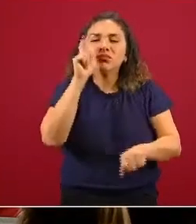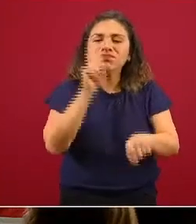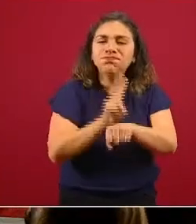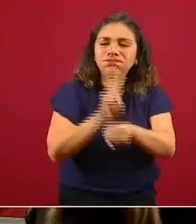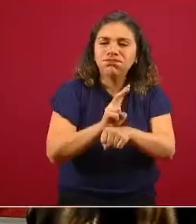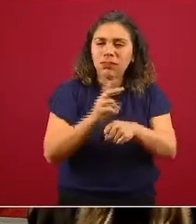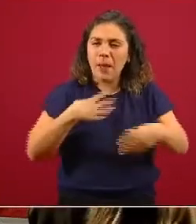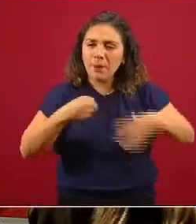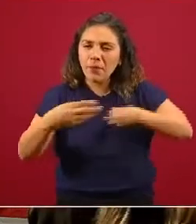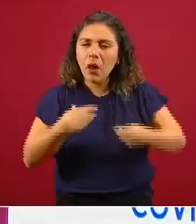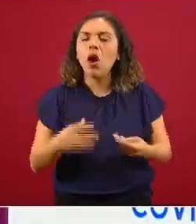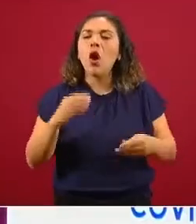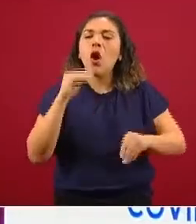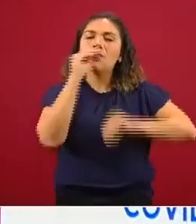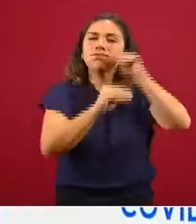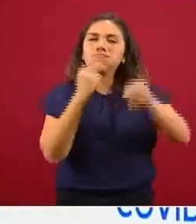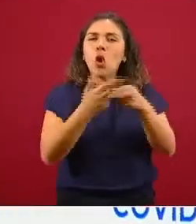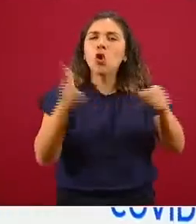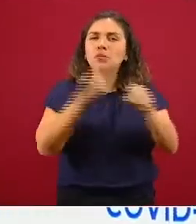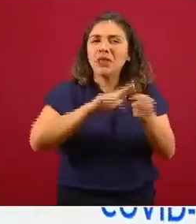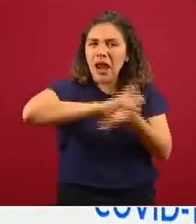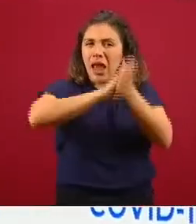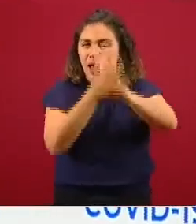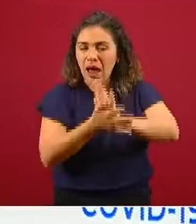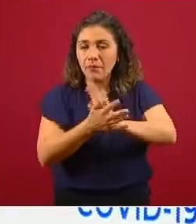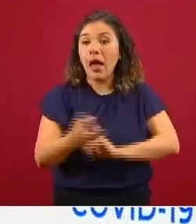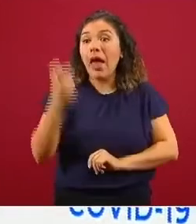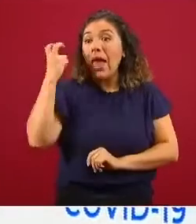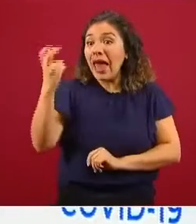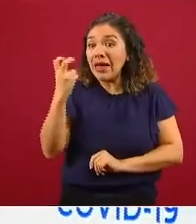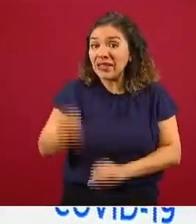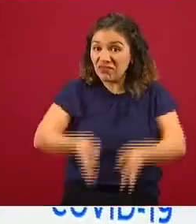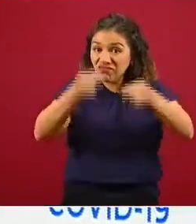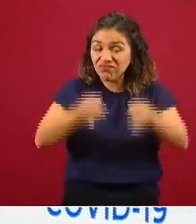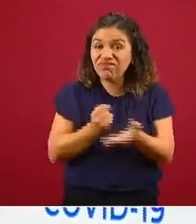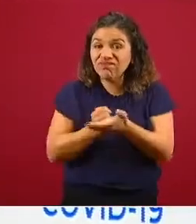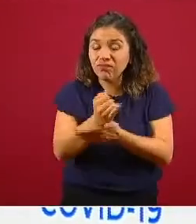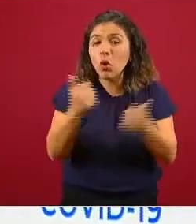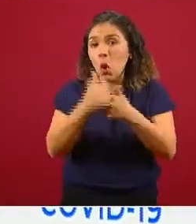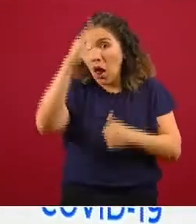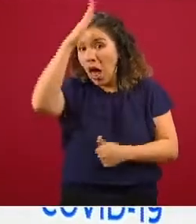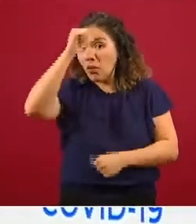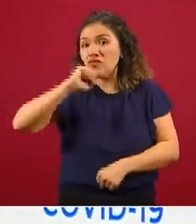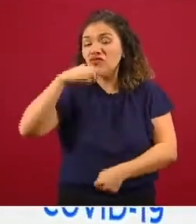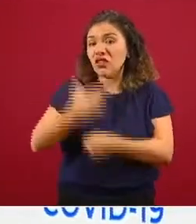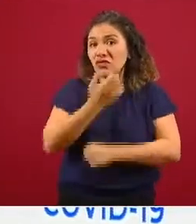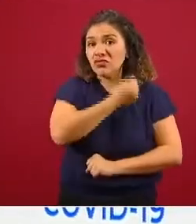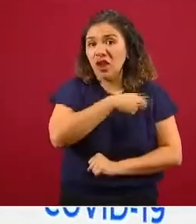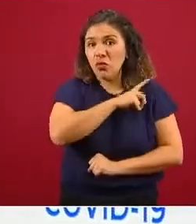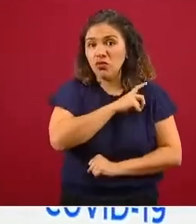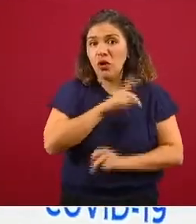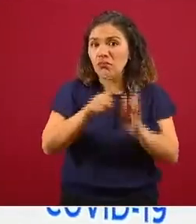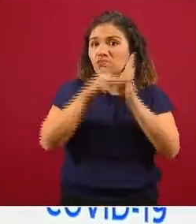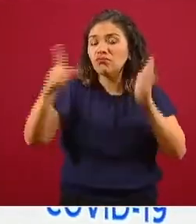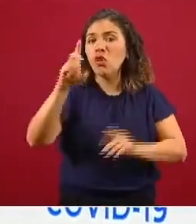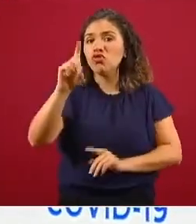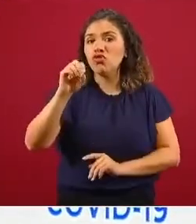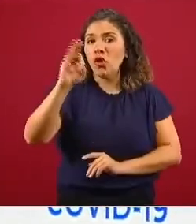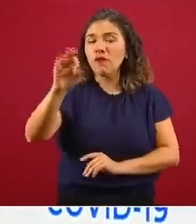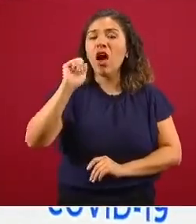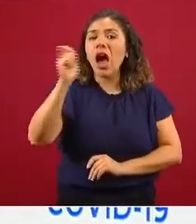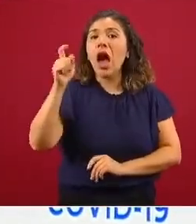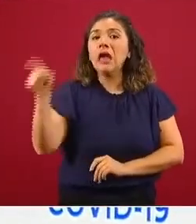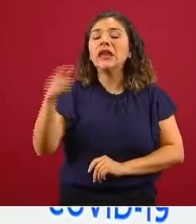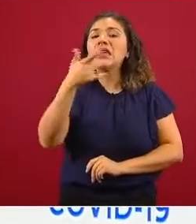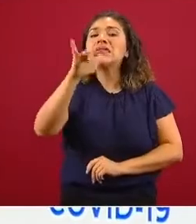la reconversión hospitalaria, por cierto, formalmente, por acuerdo del secretario de Salud, publicado en Diario Oficial,